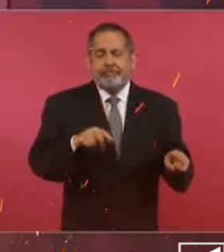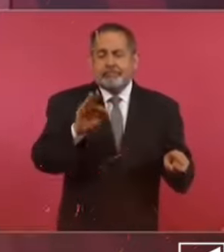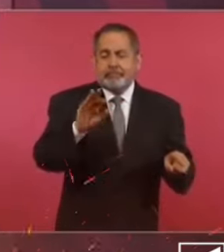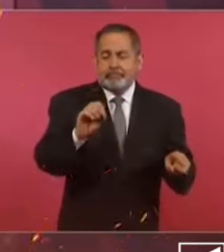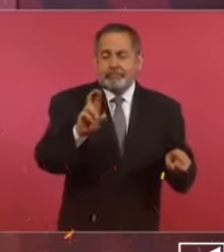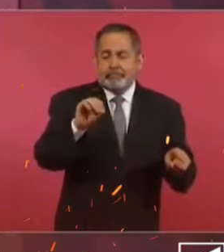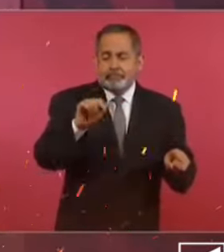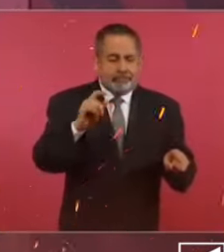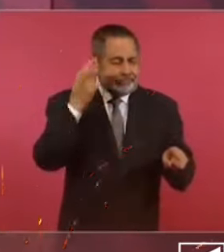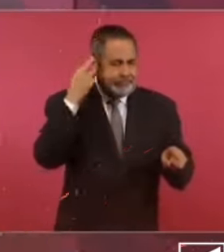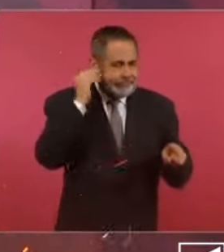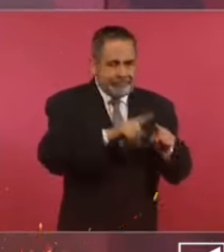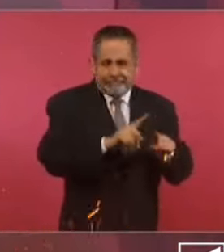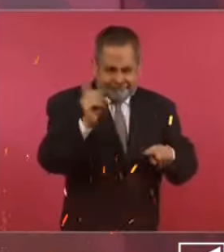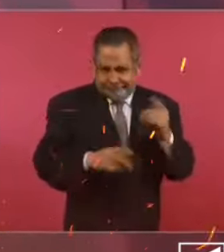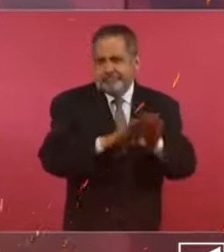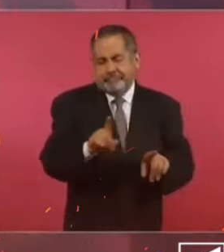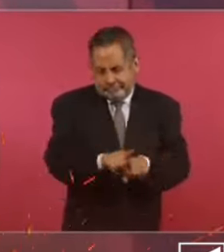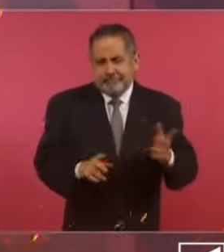Fórmula.